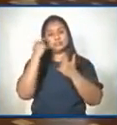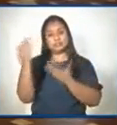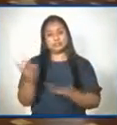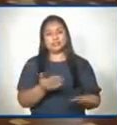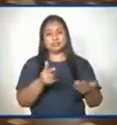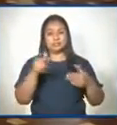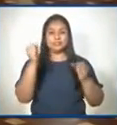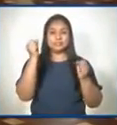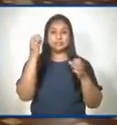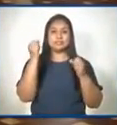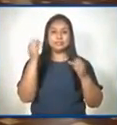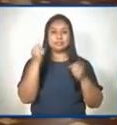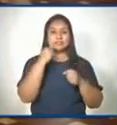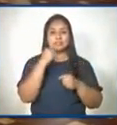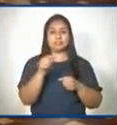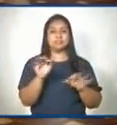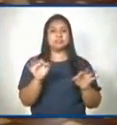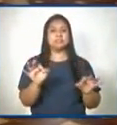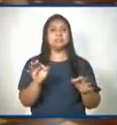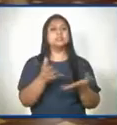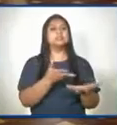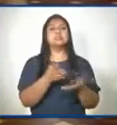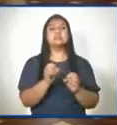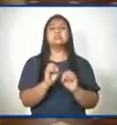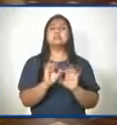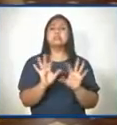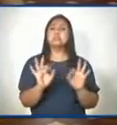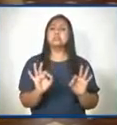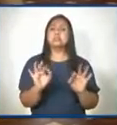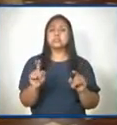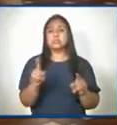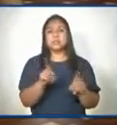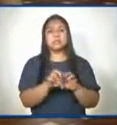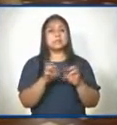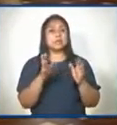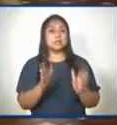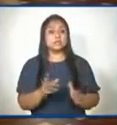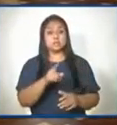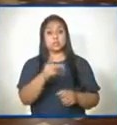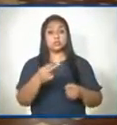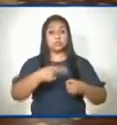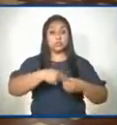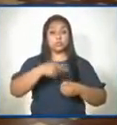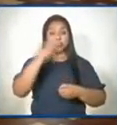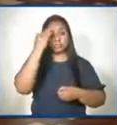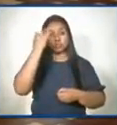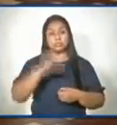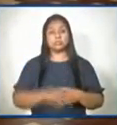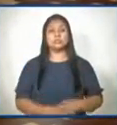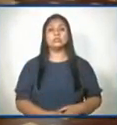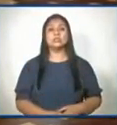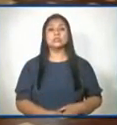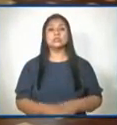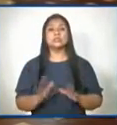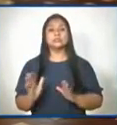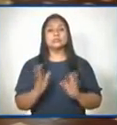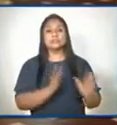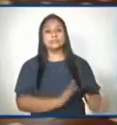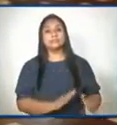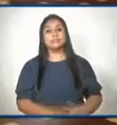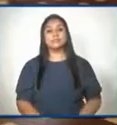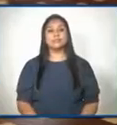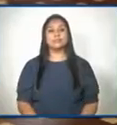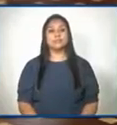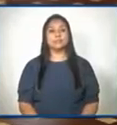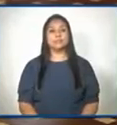esa participación tan brillante, y a los amigos periodistas su participación también. A continuación voy a...